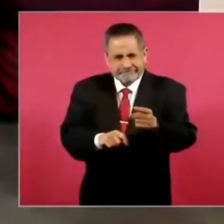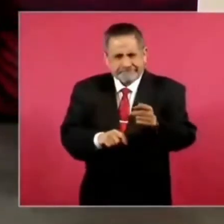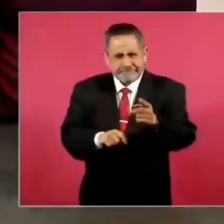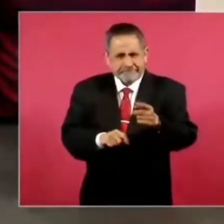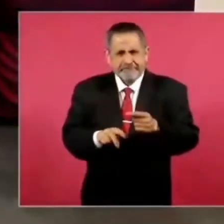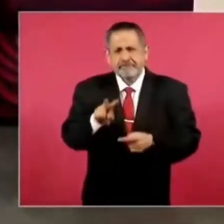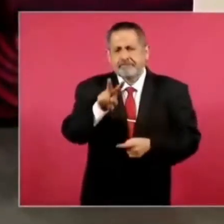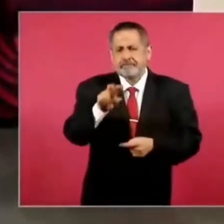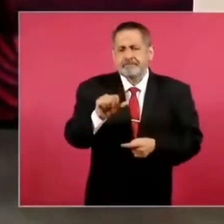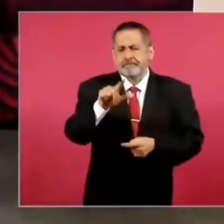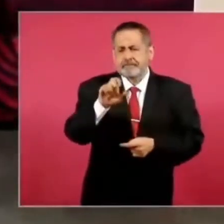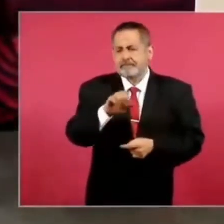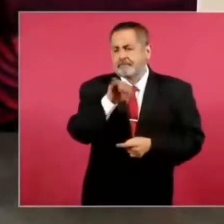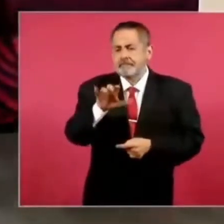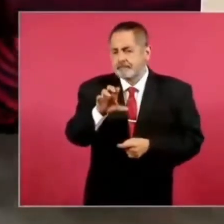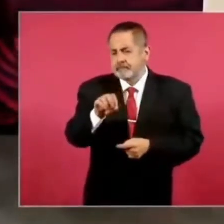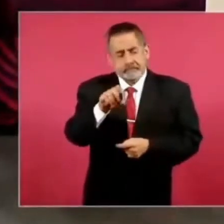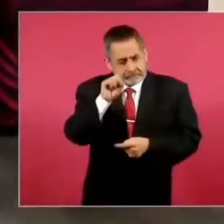Vallejo,